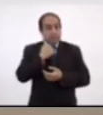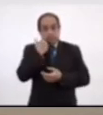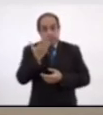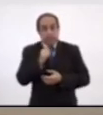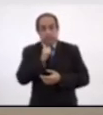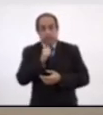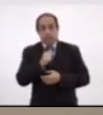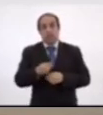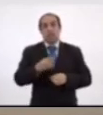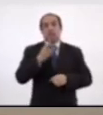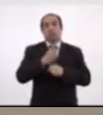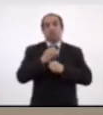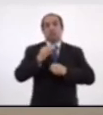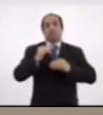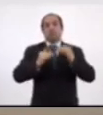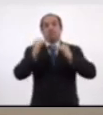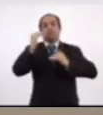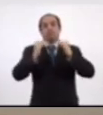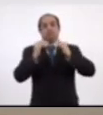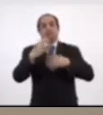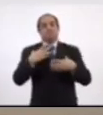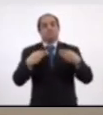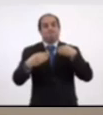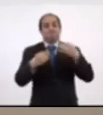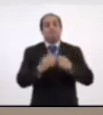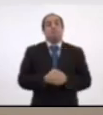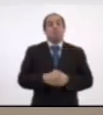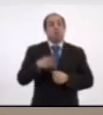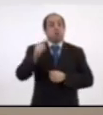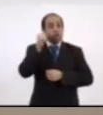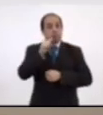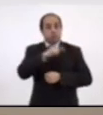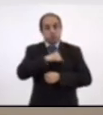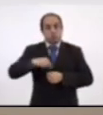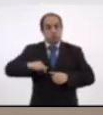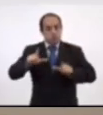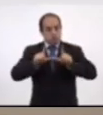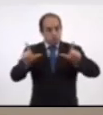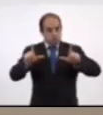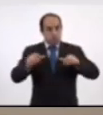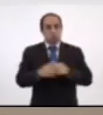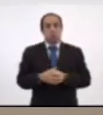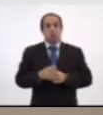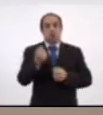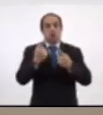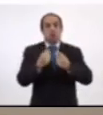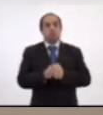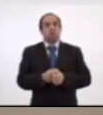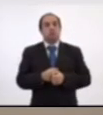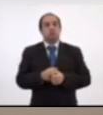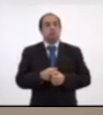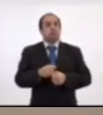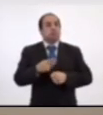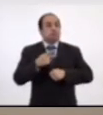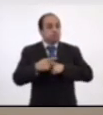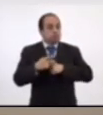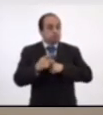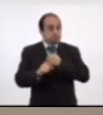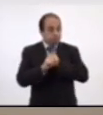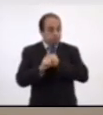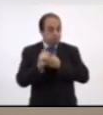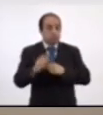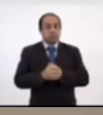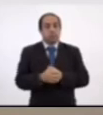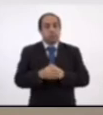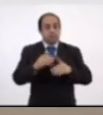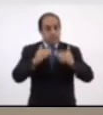ola de contagios, pero siempre estaremos listos para cualquier eventualidad. La siguiente solamente son